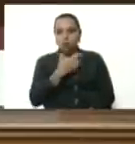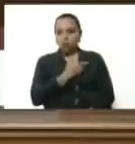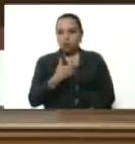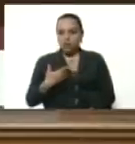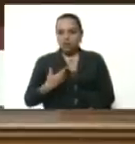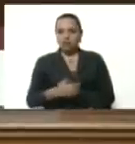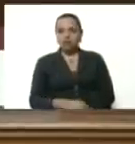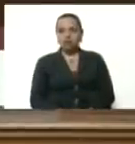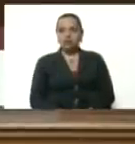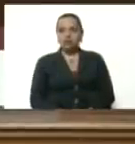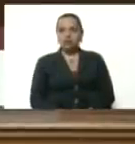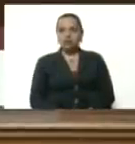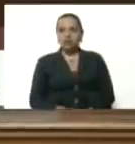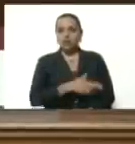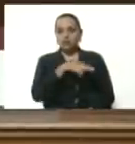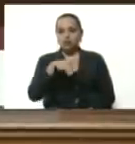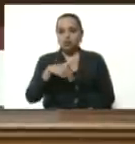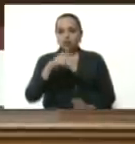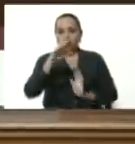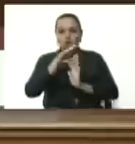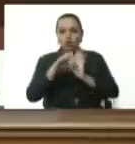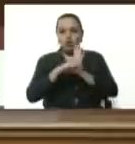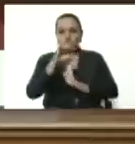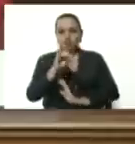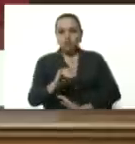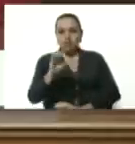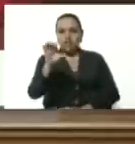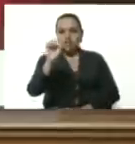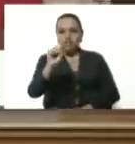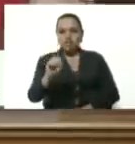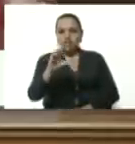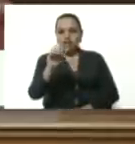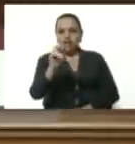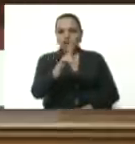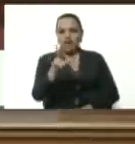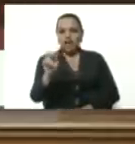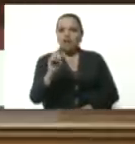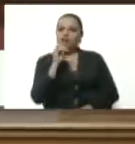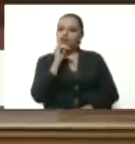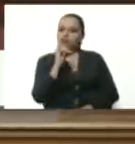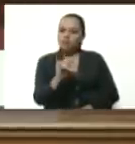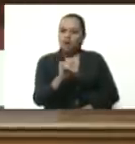nuestro constituyente Escarrá informara para que todos tuviéramos